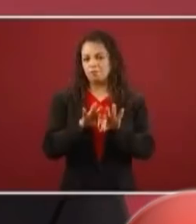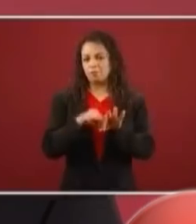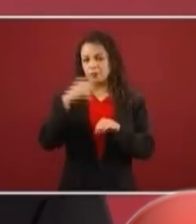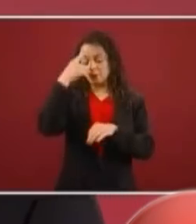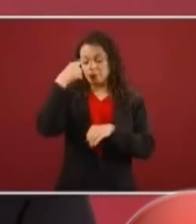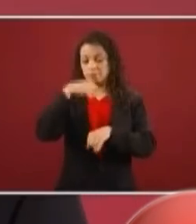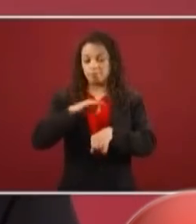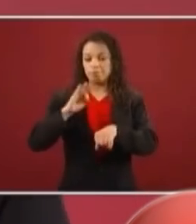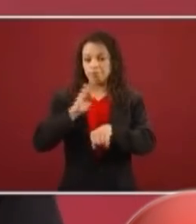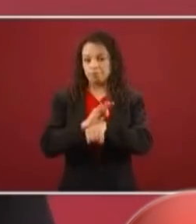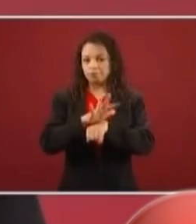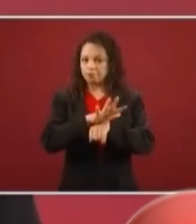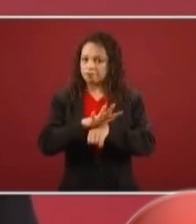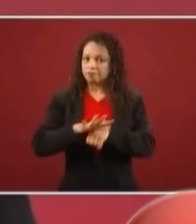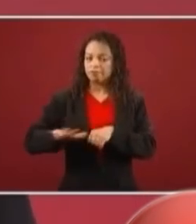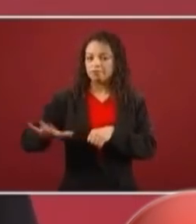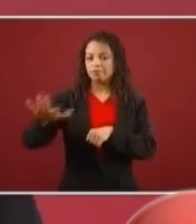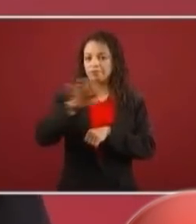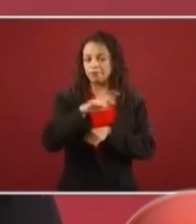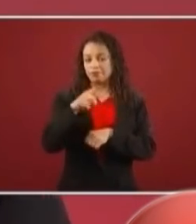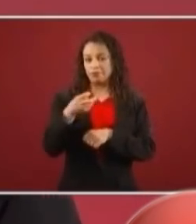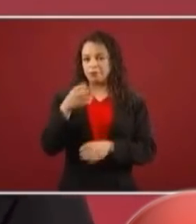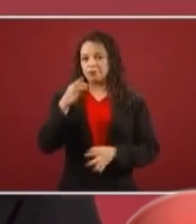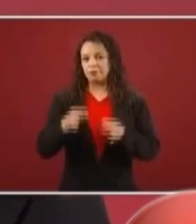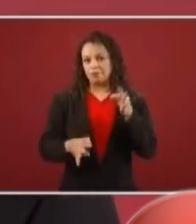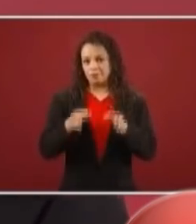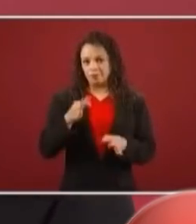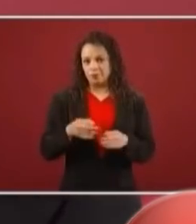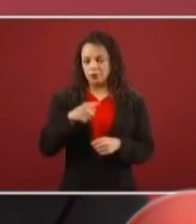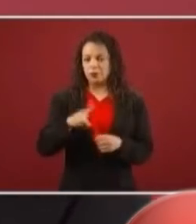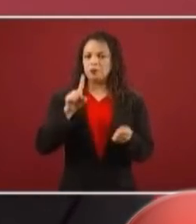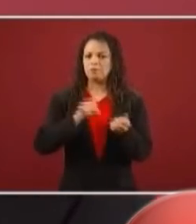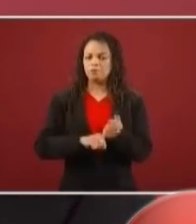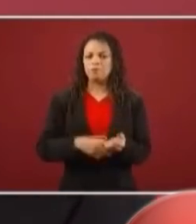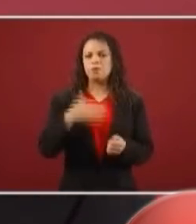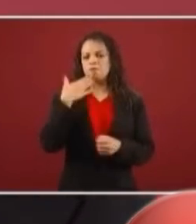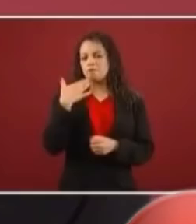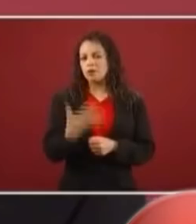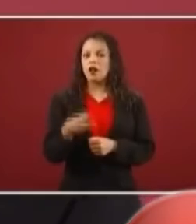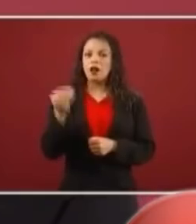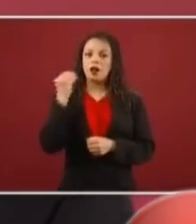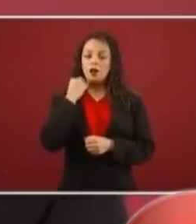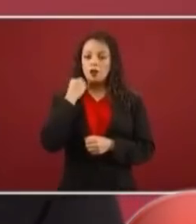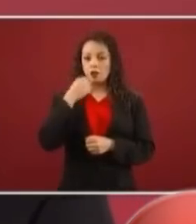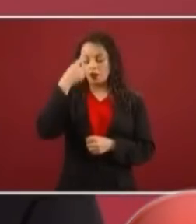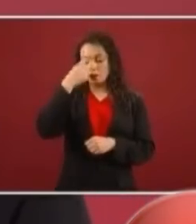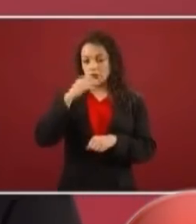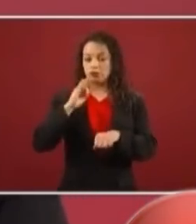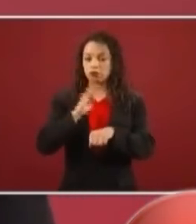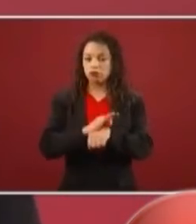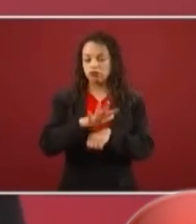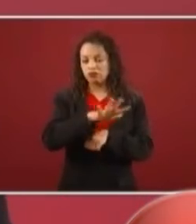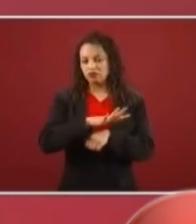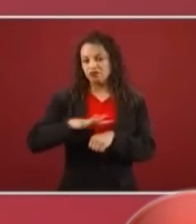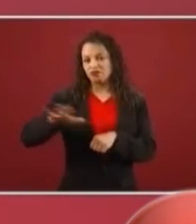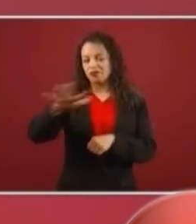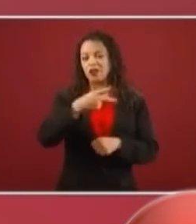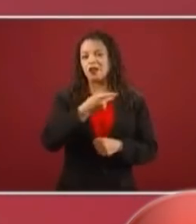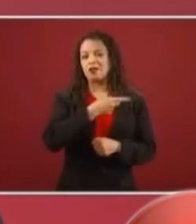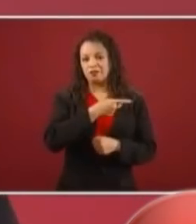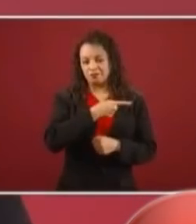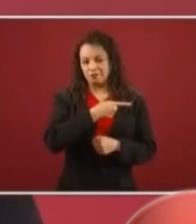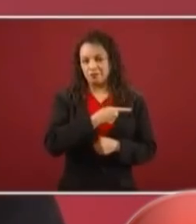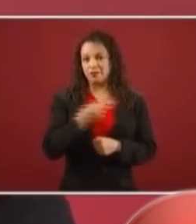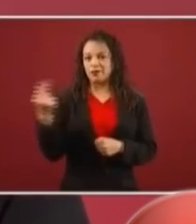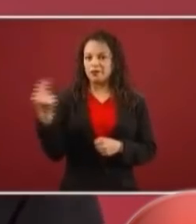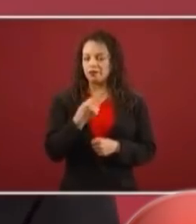defensores públicos se constituyan en verdaderos abogados de los pobres, que logremos llevar la